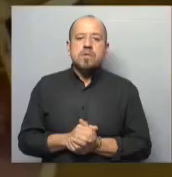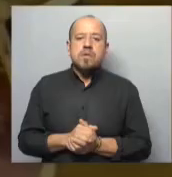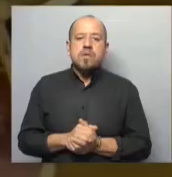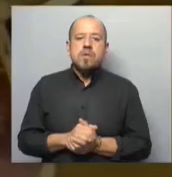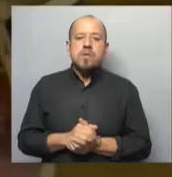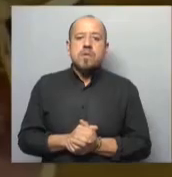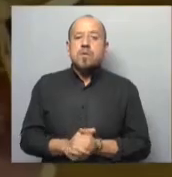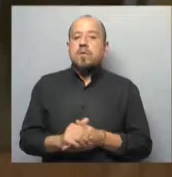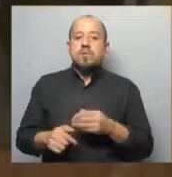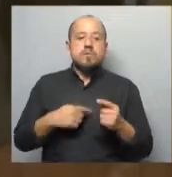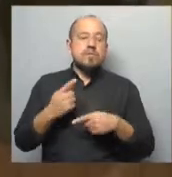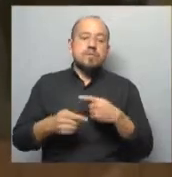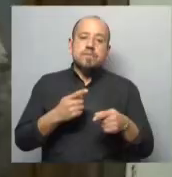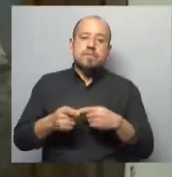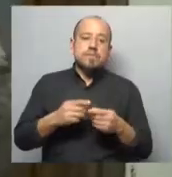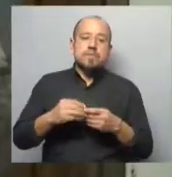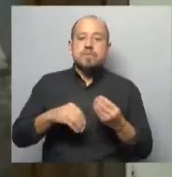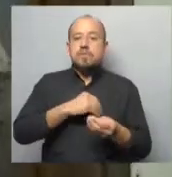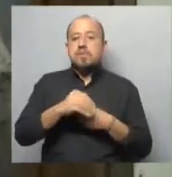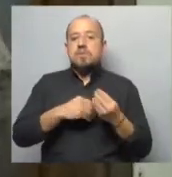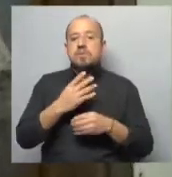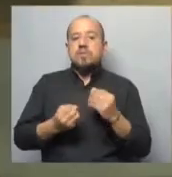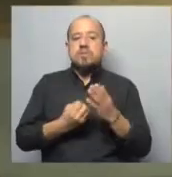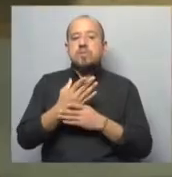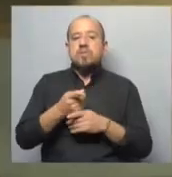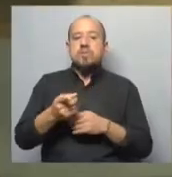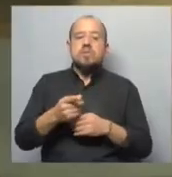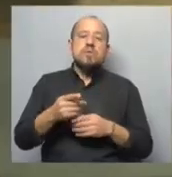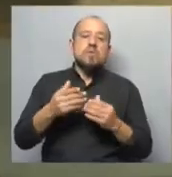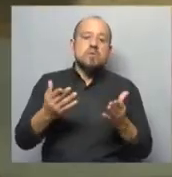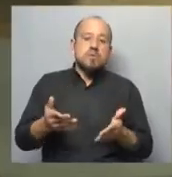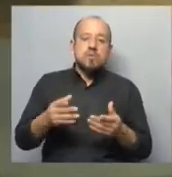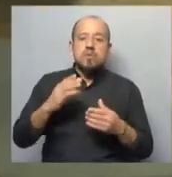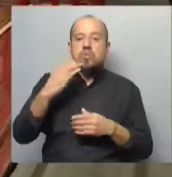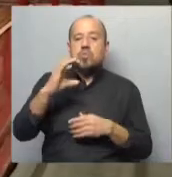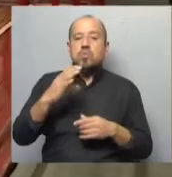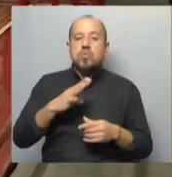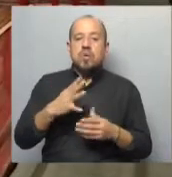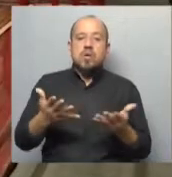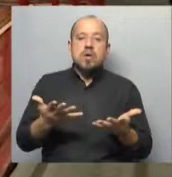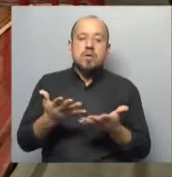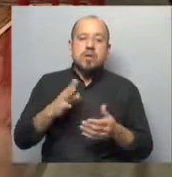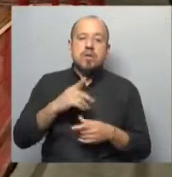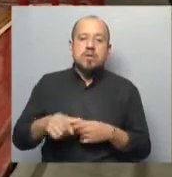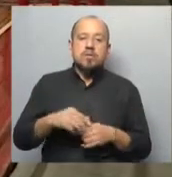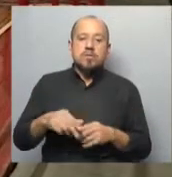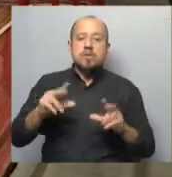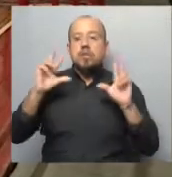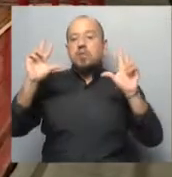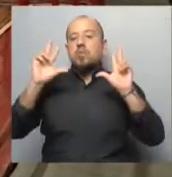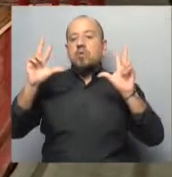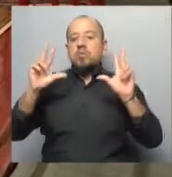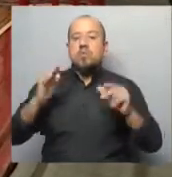1999. Y se siguen formando familias nuevas, o sea, hay gente que se conoce en el club, que ahora tenemos una actividad femenina de voleibol femenino